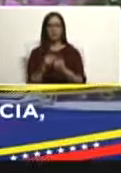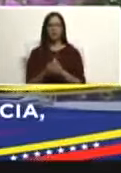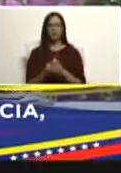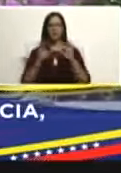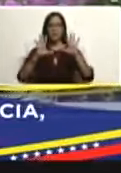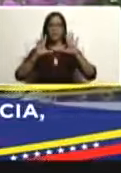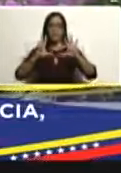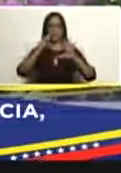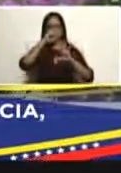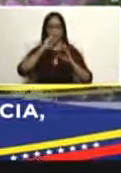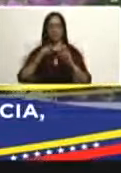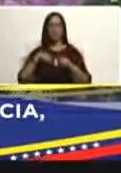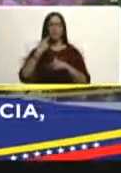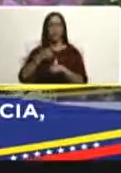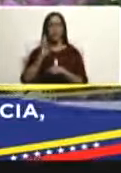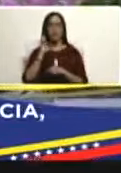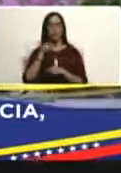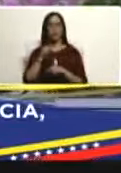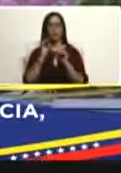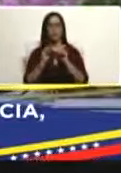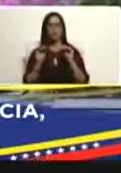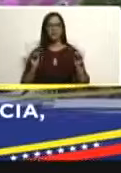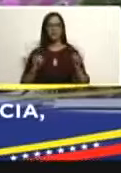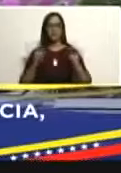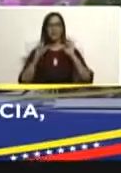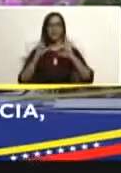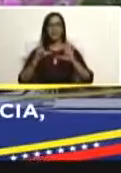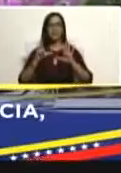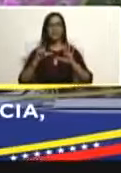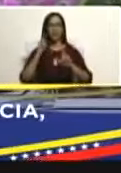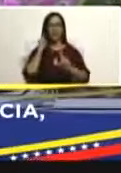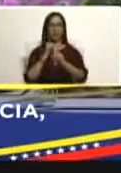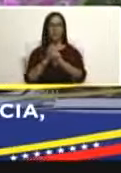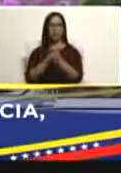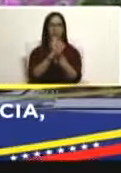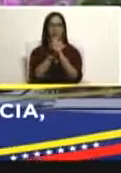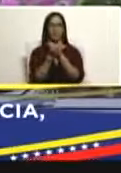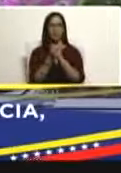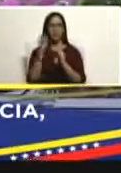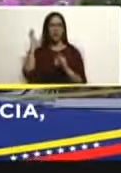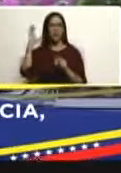años después usted nos convoca a 7 objetivos de transformación para el país,